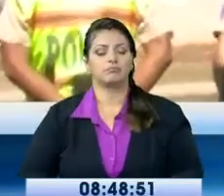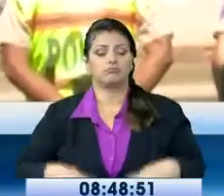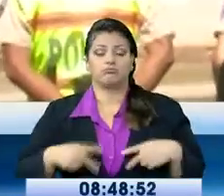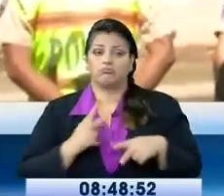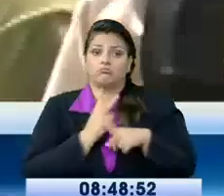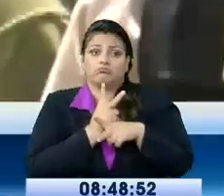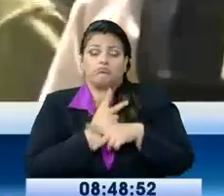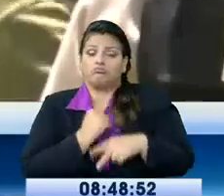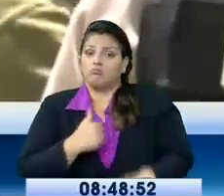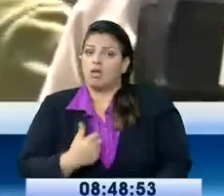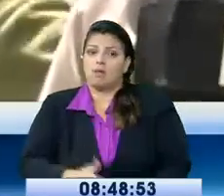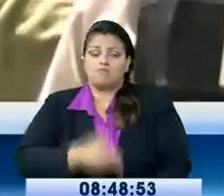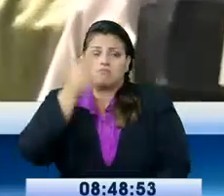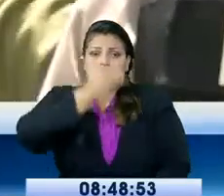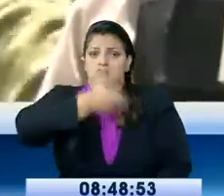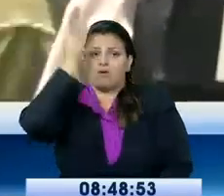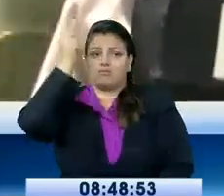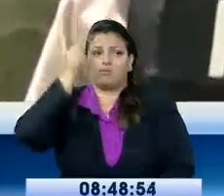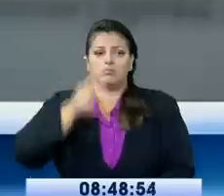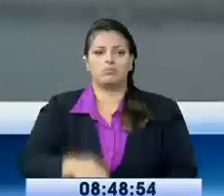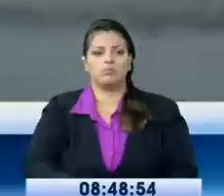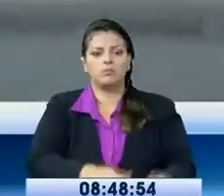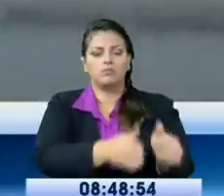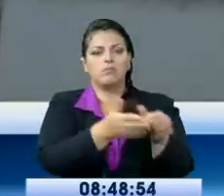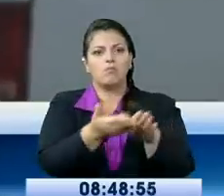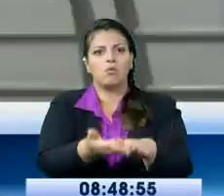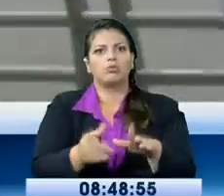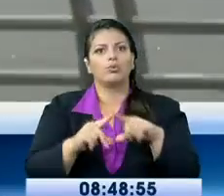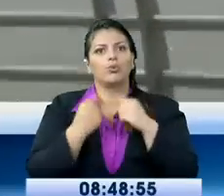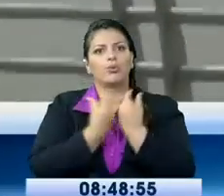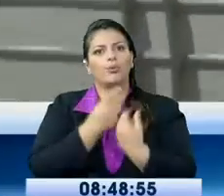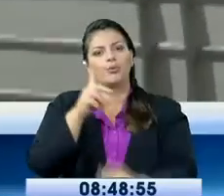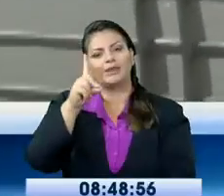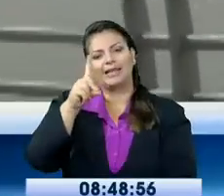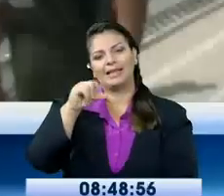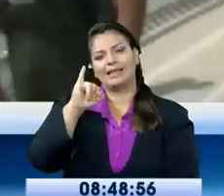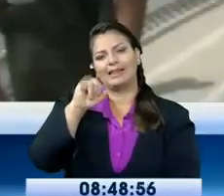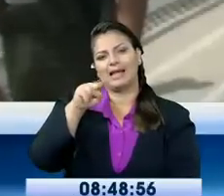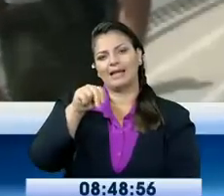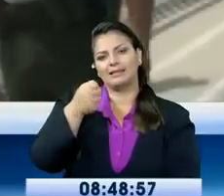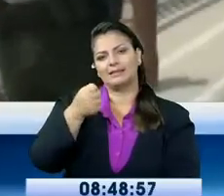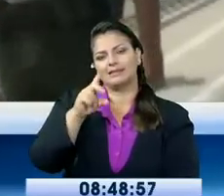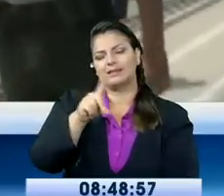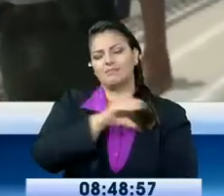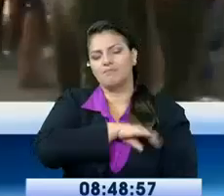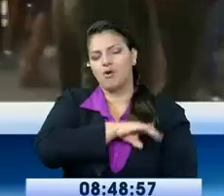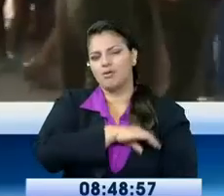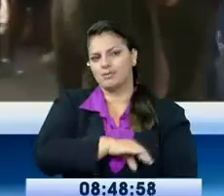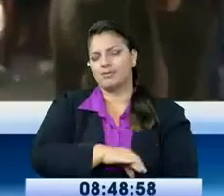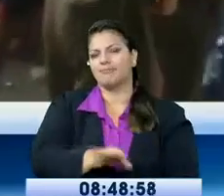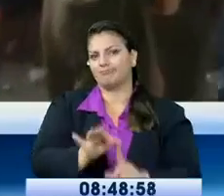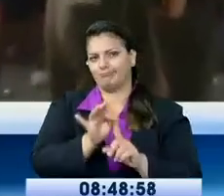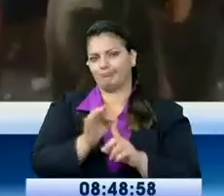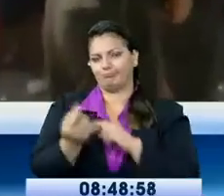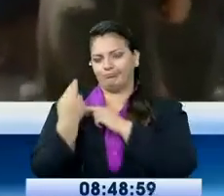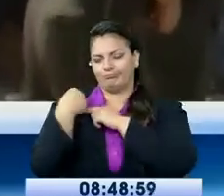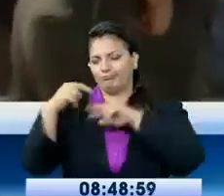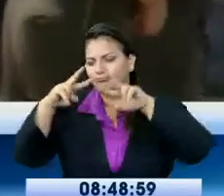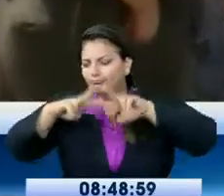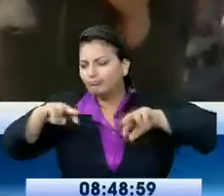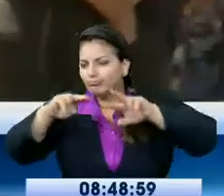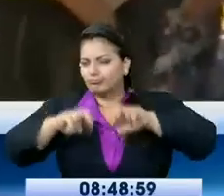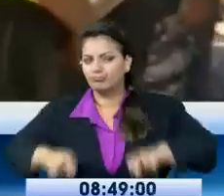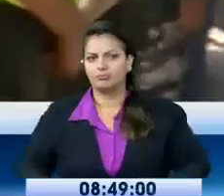uso de su arma de fuego. Para que ellos cuenten todo lo que ha pasado. La DINASEC estuvo presente en el lugar para investigar el caso. La señora inmediatamente